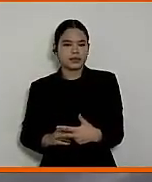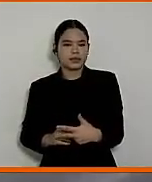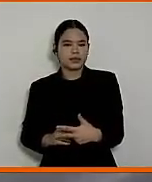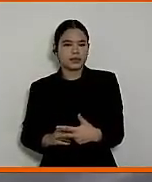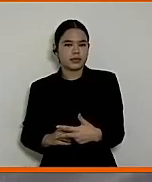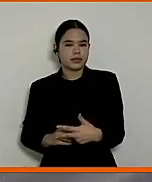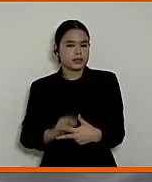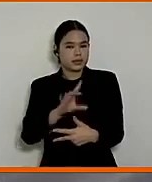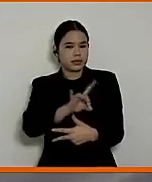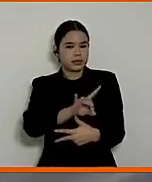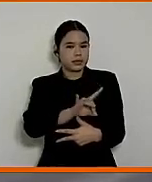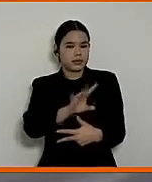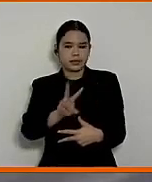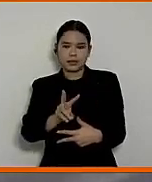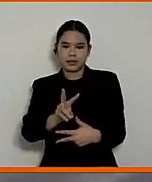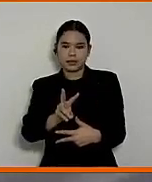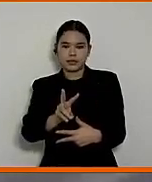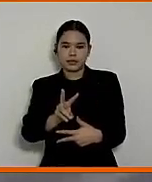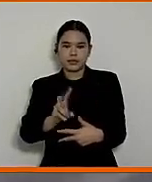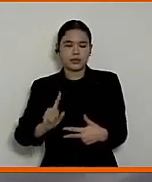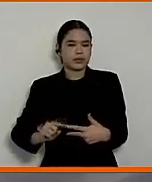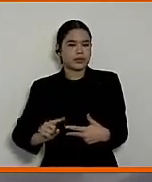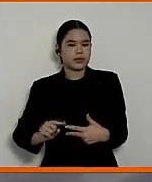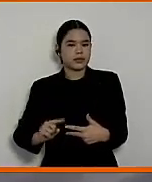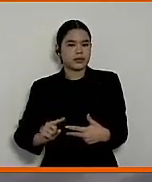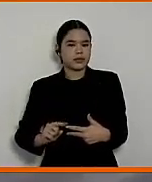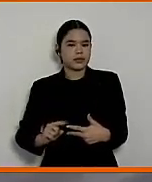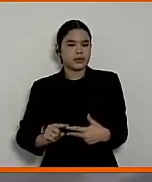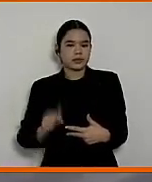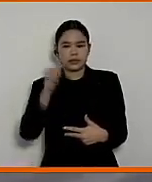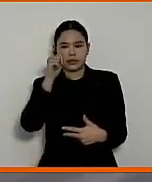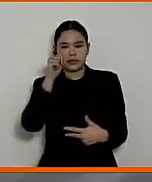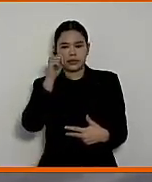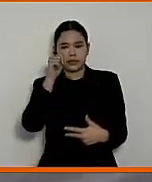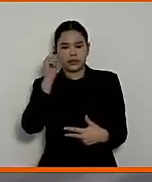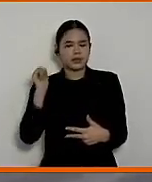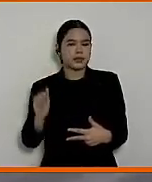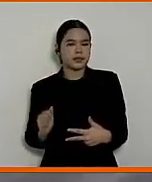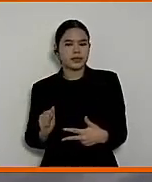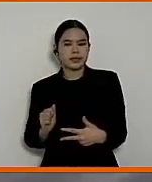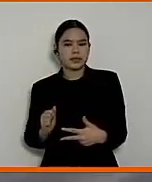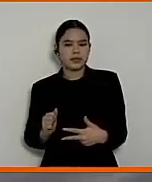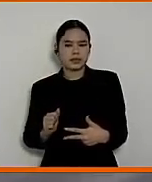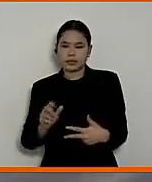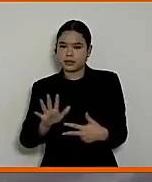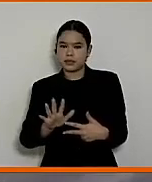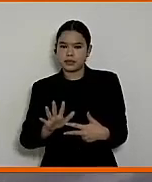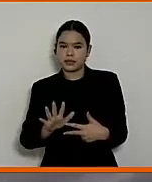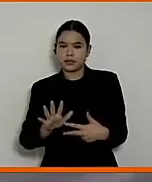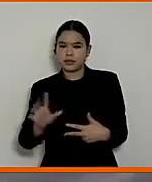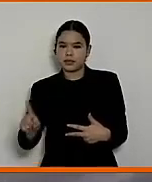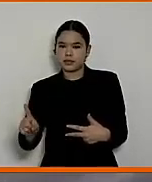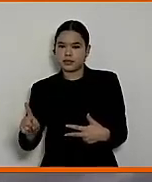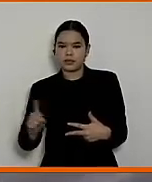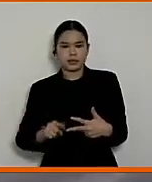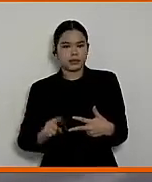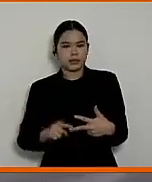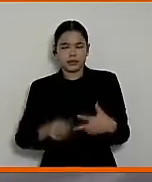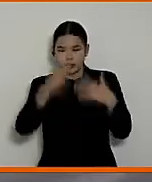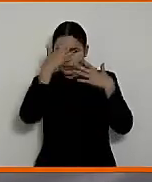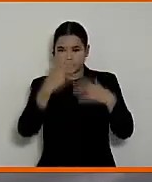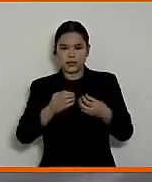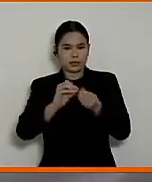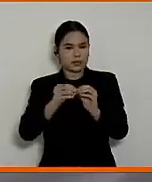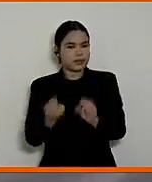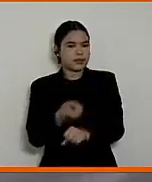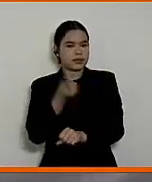el 82. Segundo número ganador, atentos, este es el 51. Tercer y